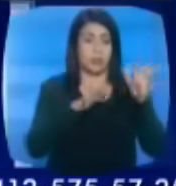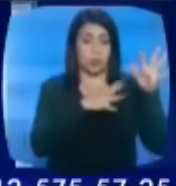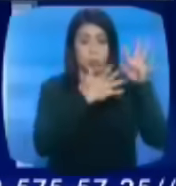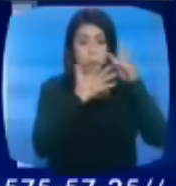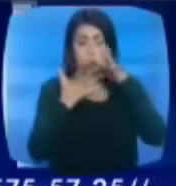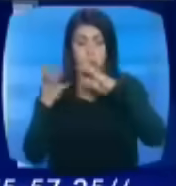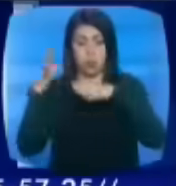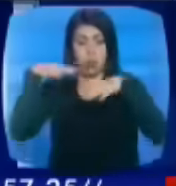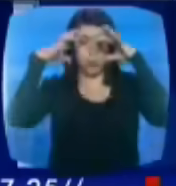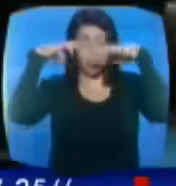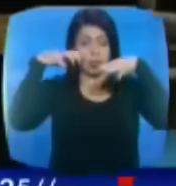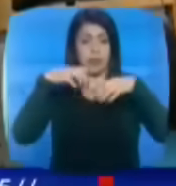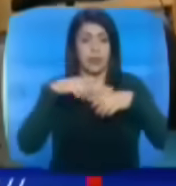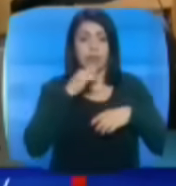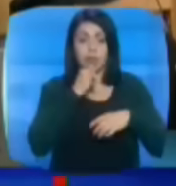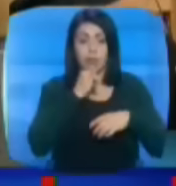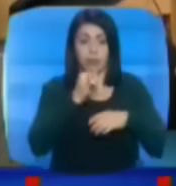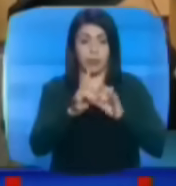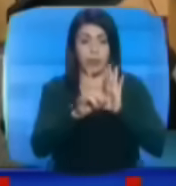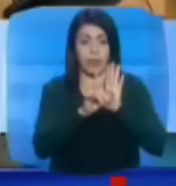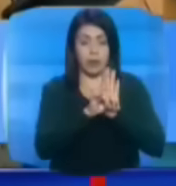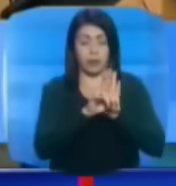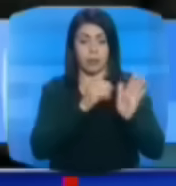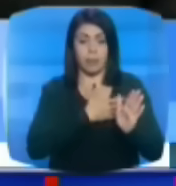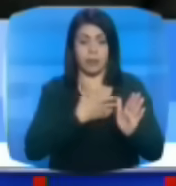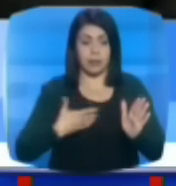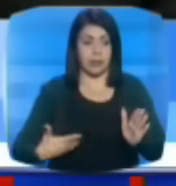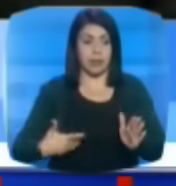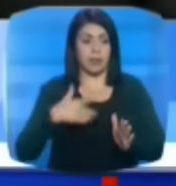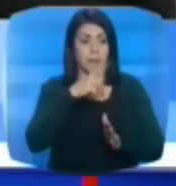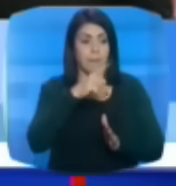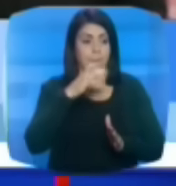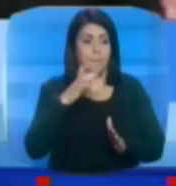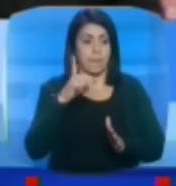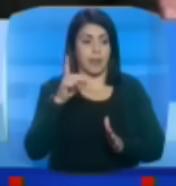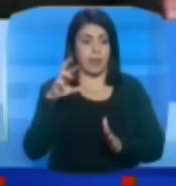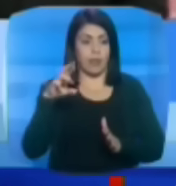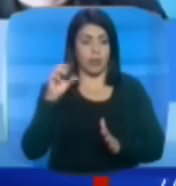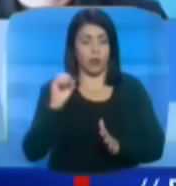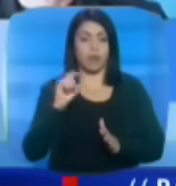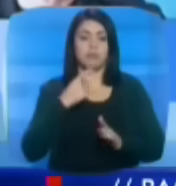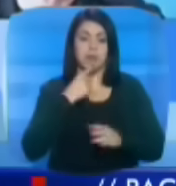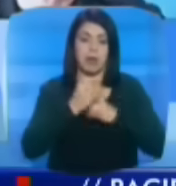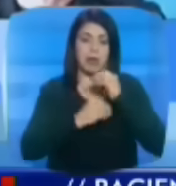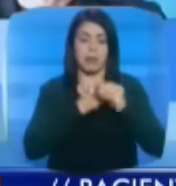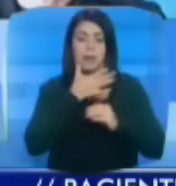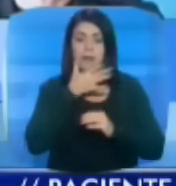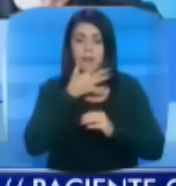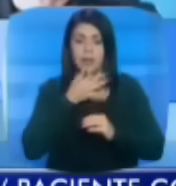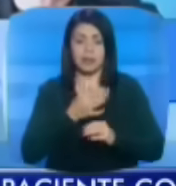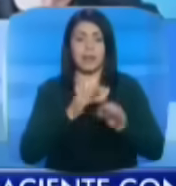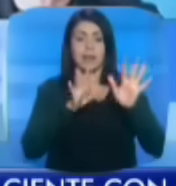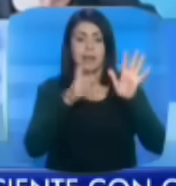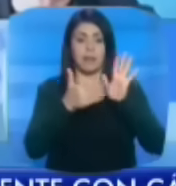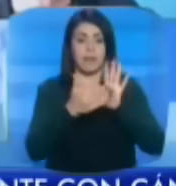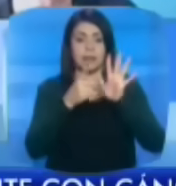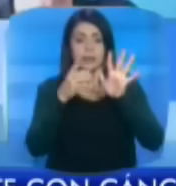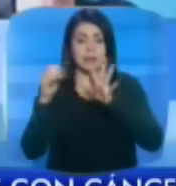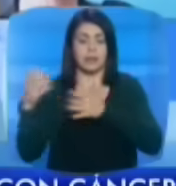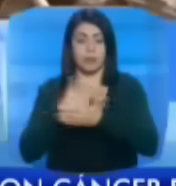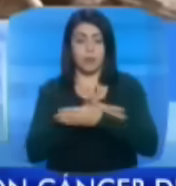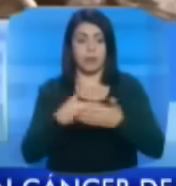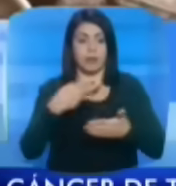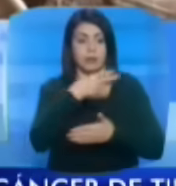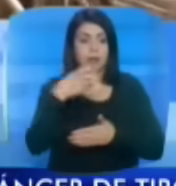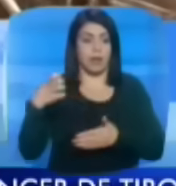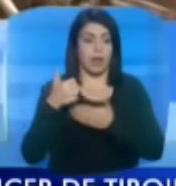la Dana. Este decreto, anunciado por el presidente Pedro Sánchez, facilitará la entrega de 10.600 millones de